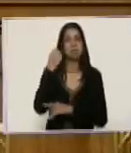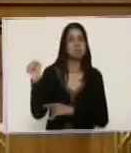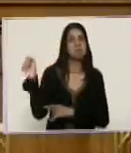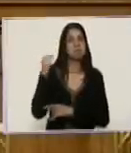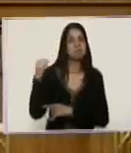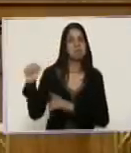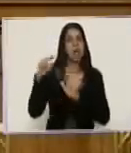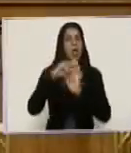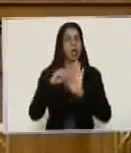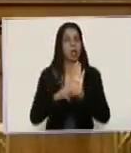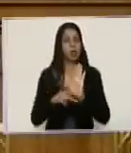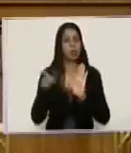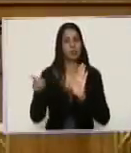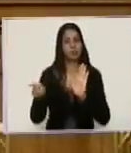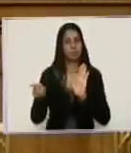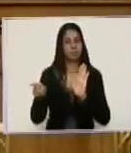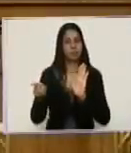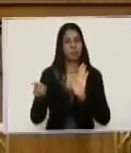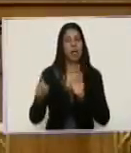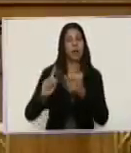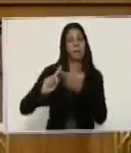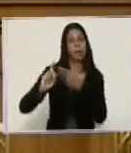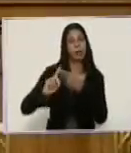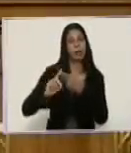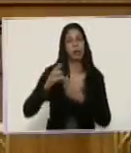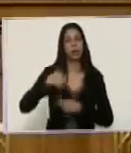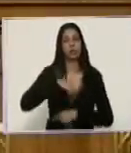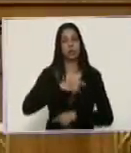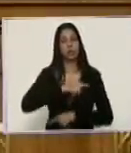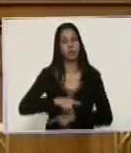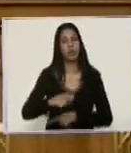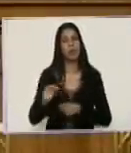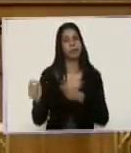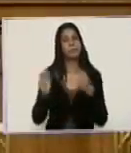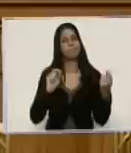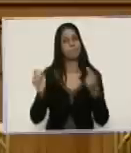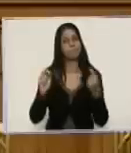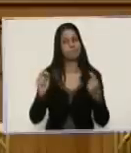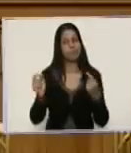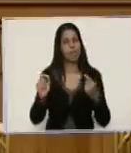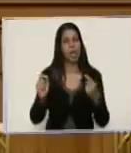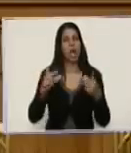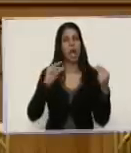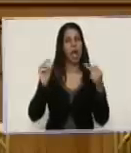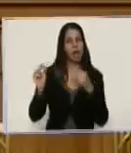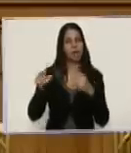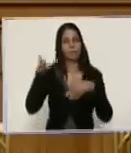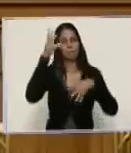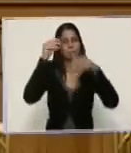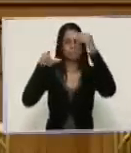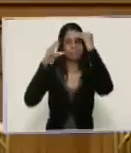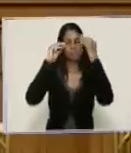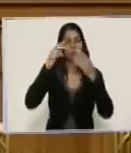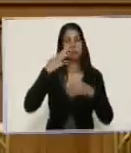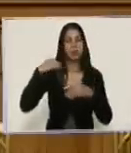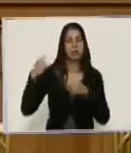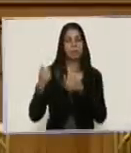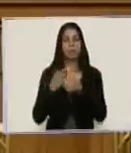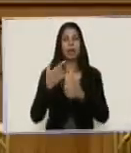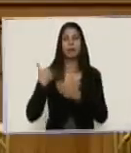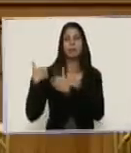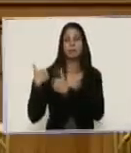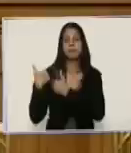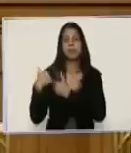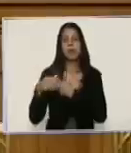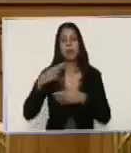decía nuestro camarada. Pero principalmente debemos seguir dando el debate que ha venido haciendo una de las grandes tareas que tiene desde la llegada